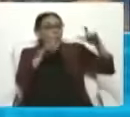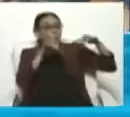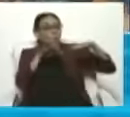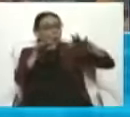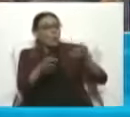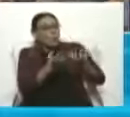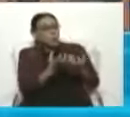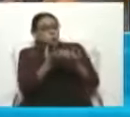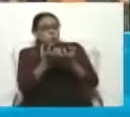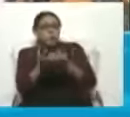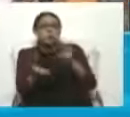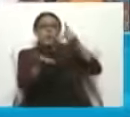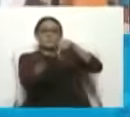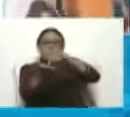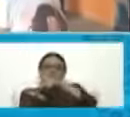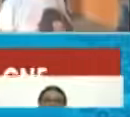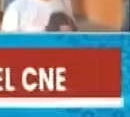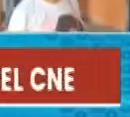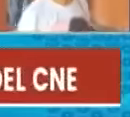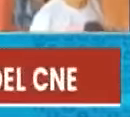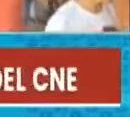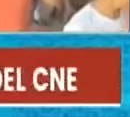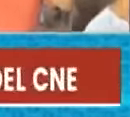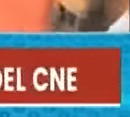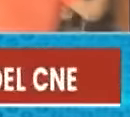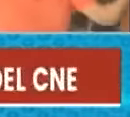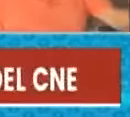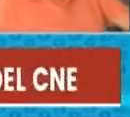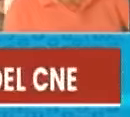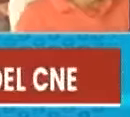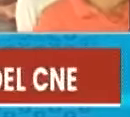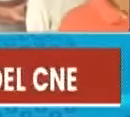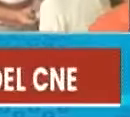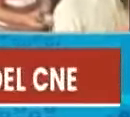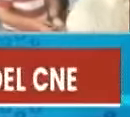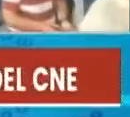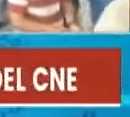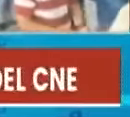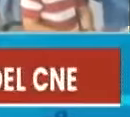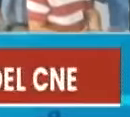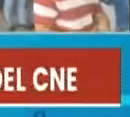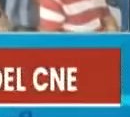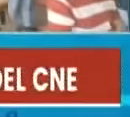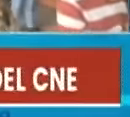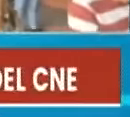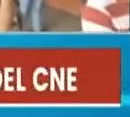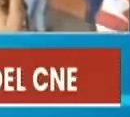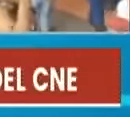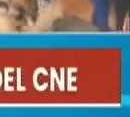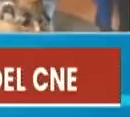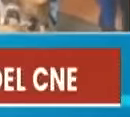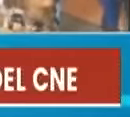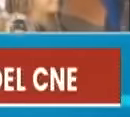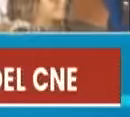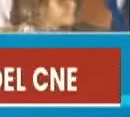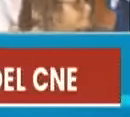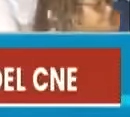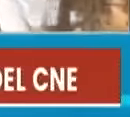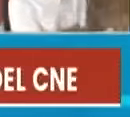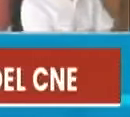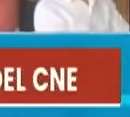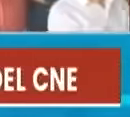población venezolana, de electores y electoras, lo que generó como consecuencia que hasta